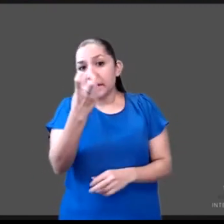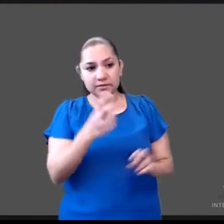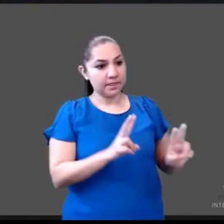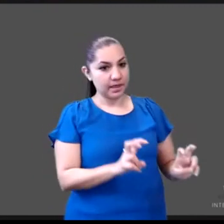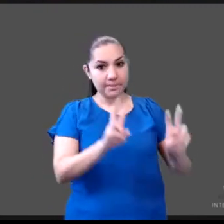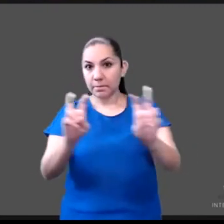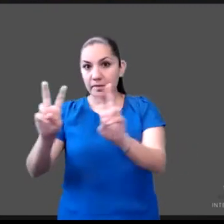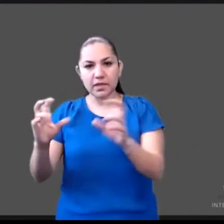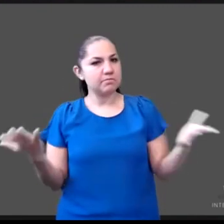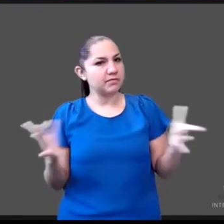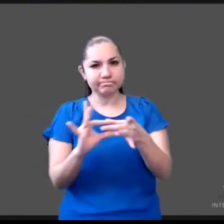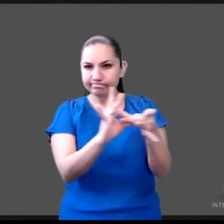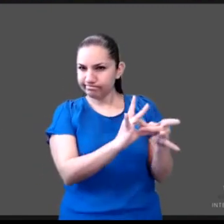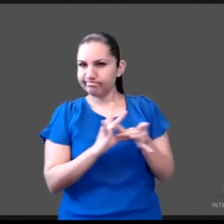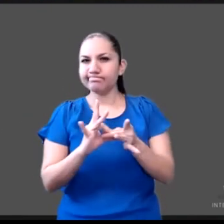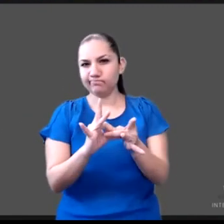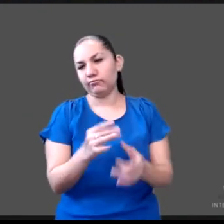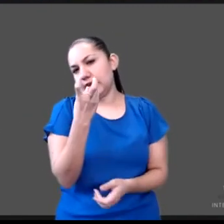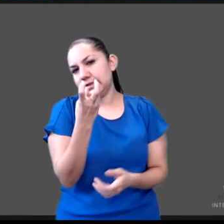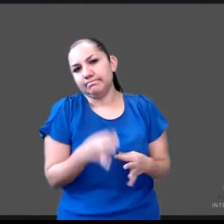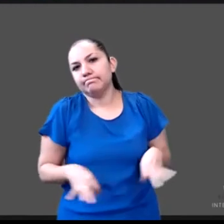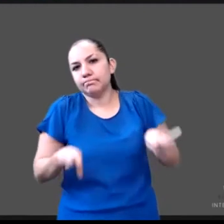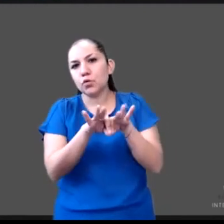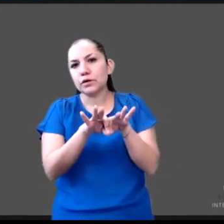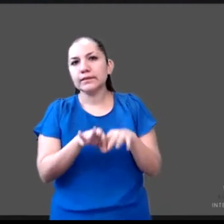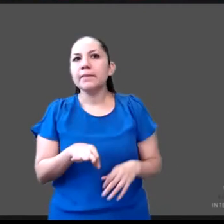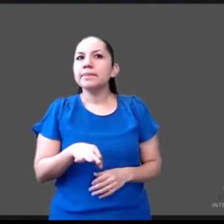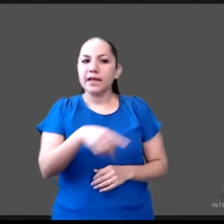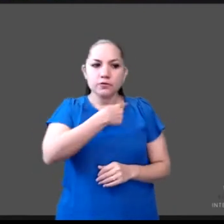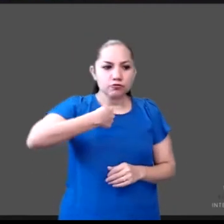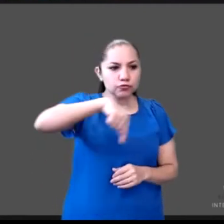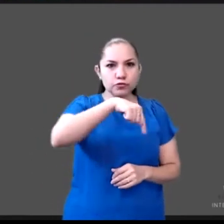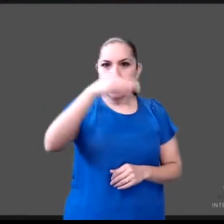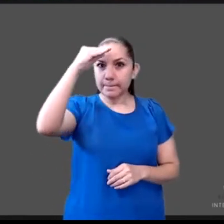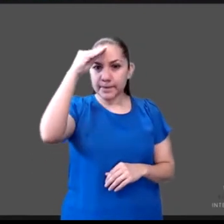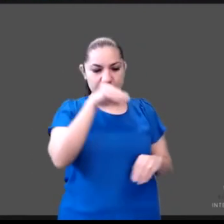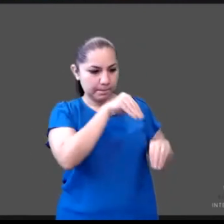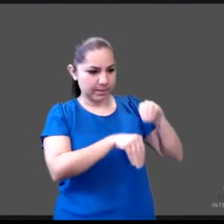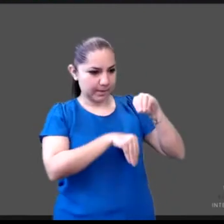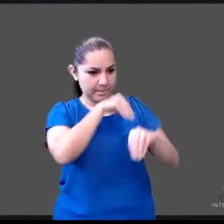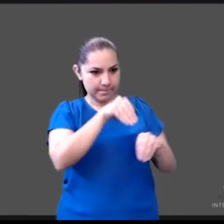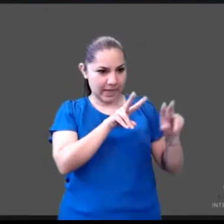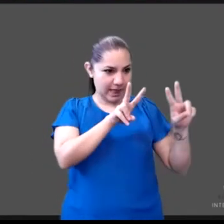entonces aprender a establecer enfoques integrales. Lo decía Aranzo hace un momento,